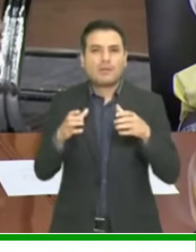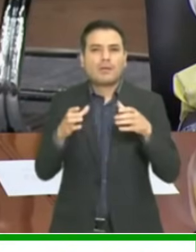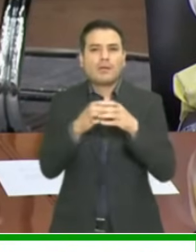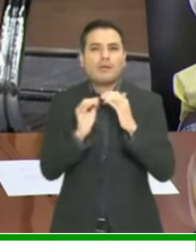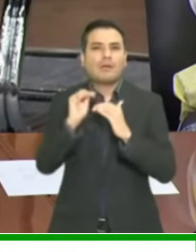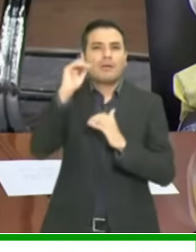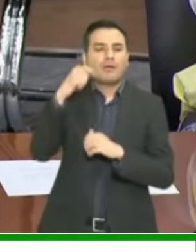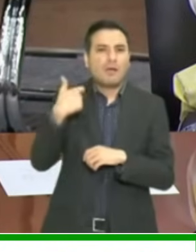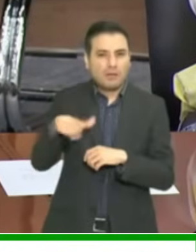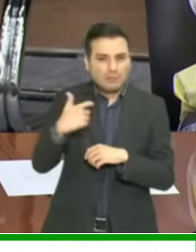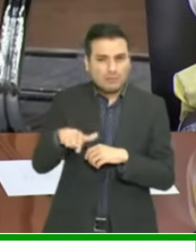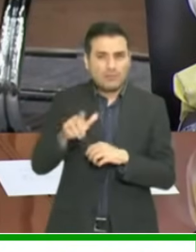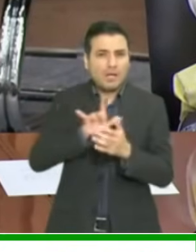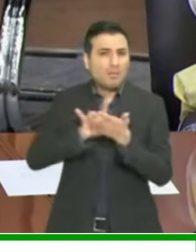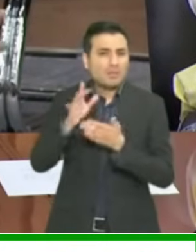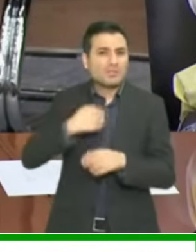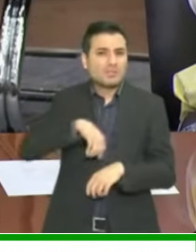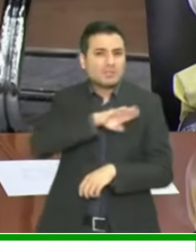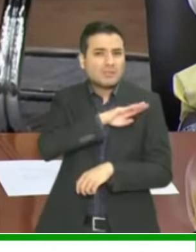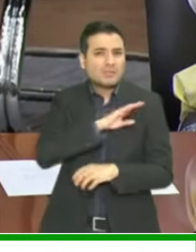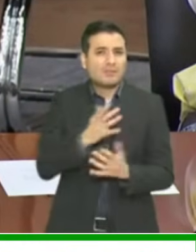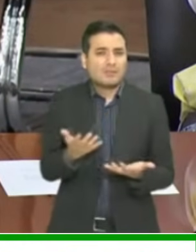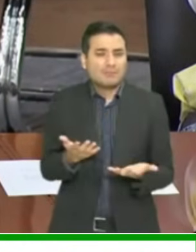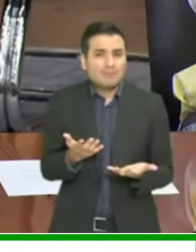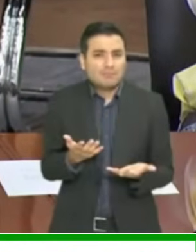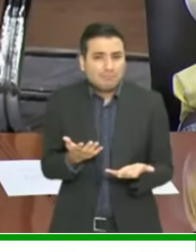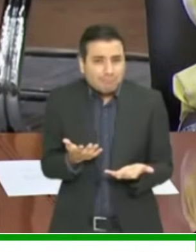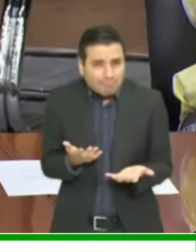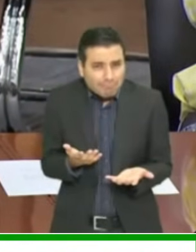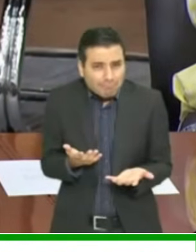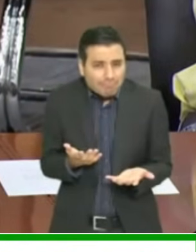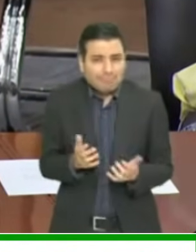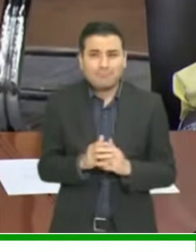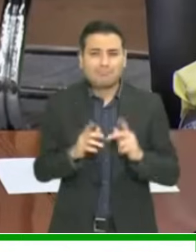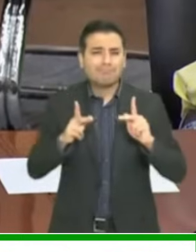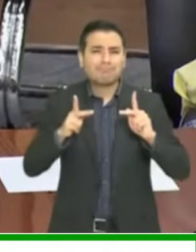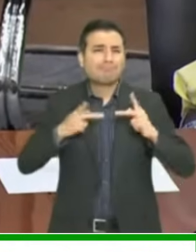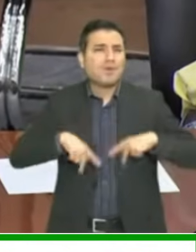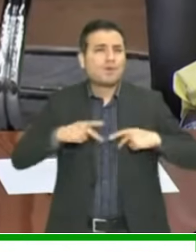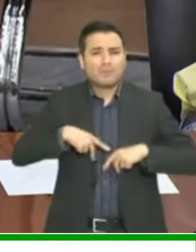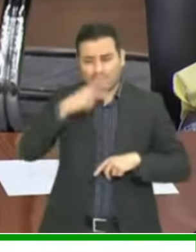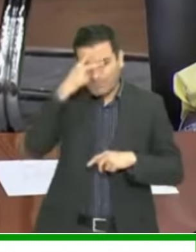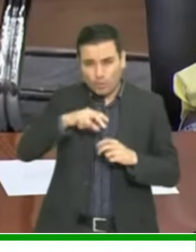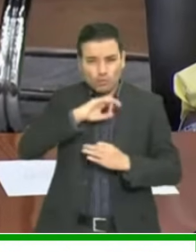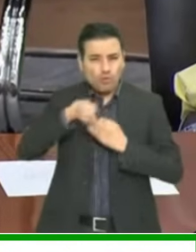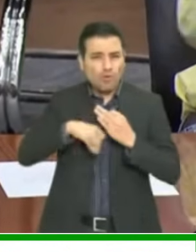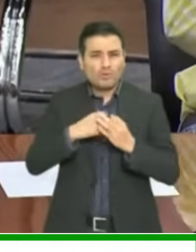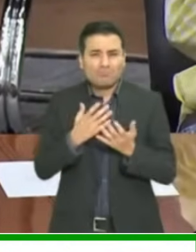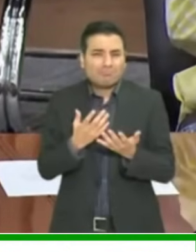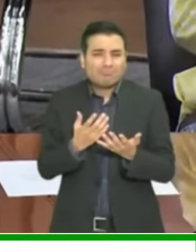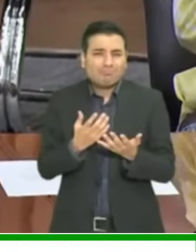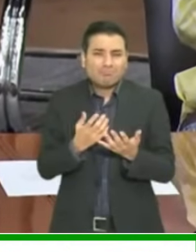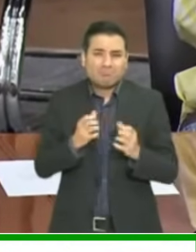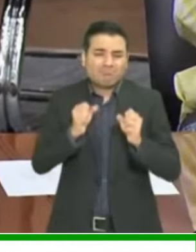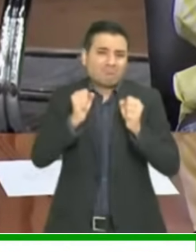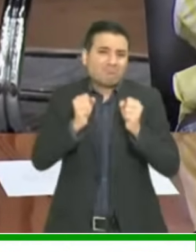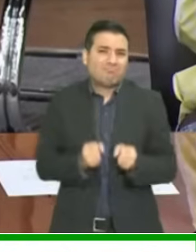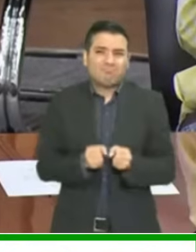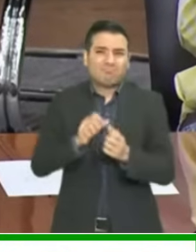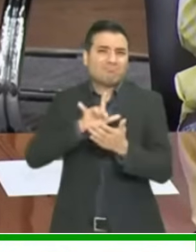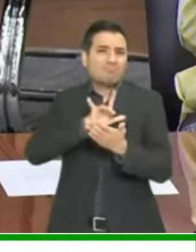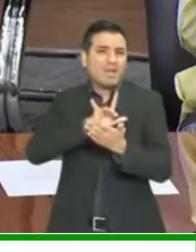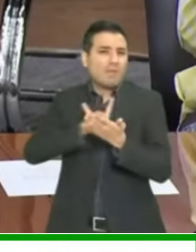rompen mitos. El país de manera contundente decidió que este proyecto de país mantuviera